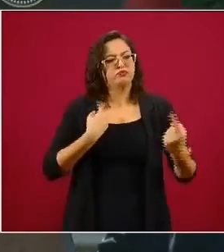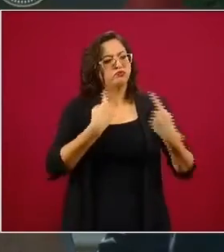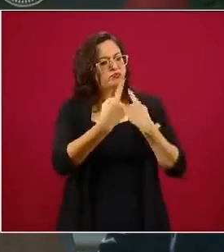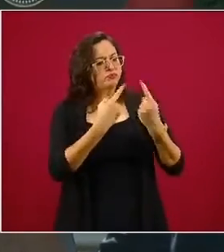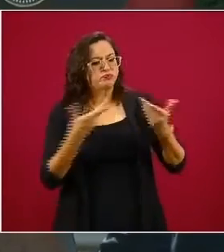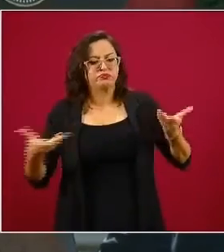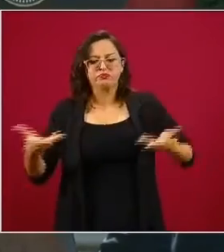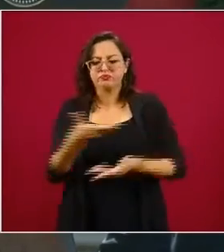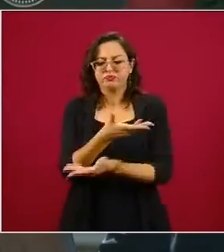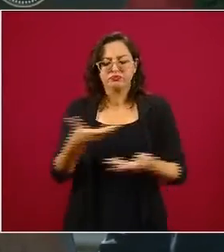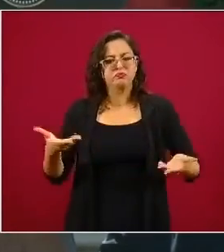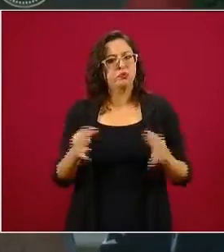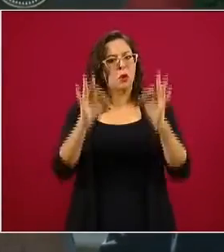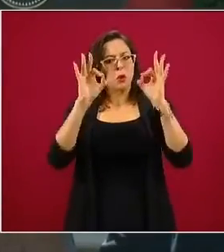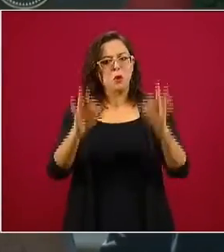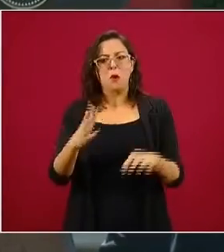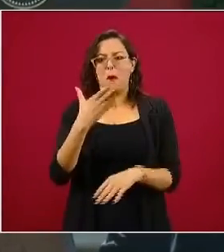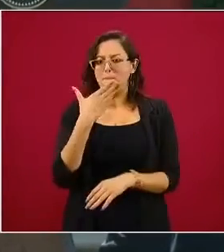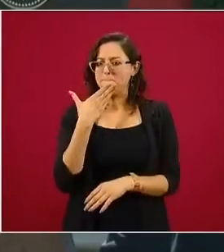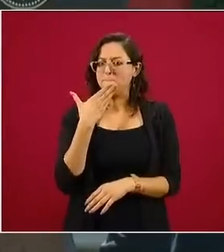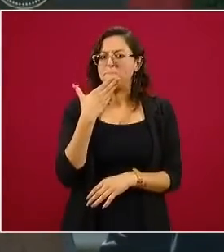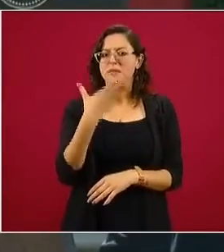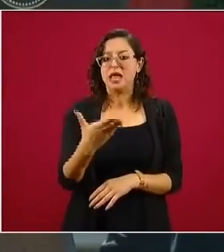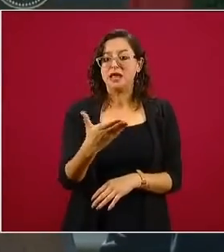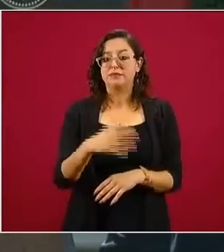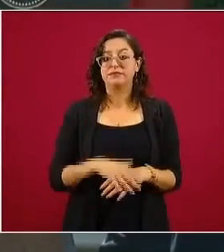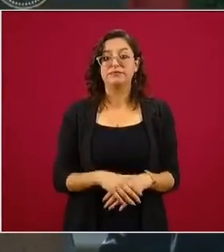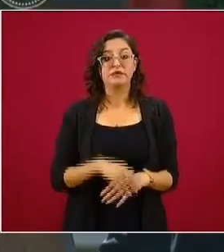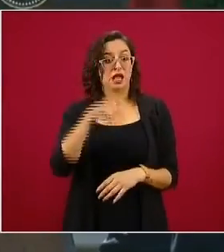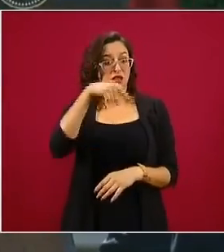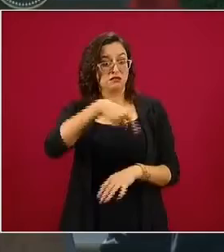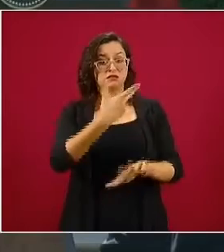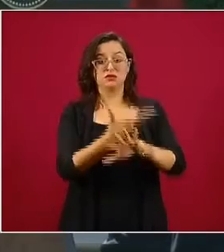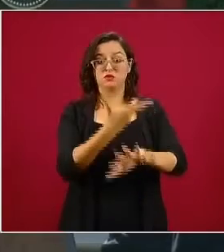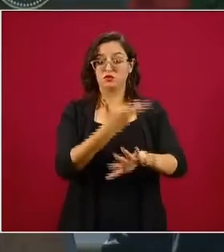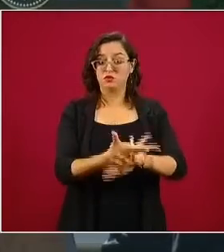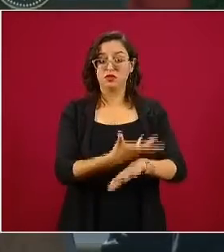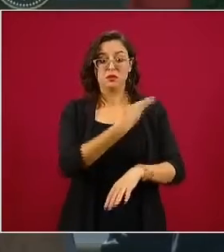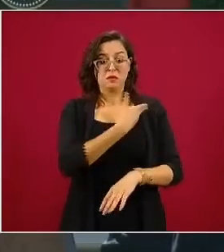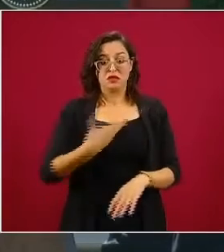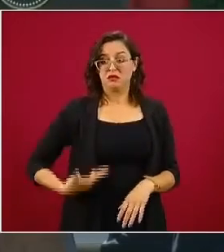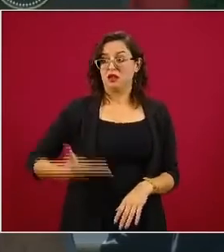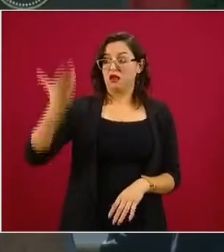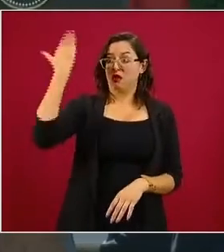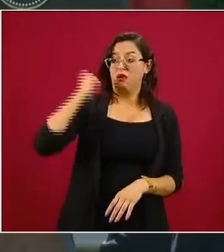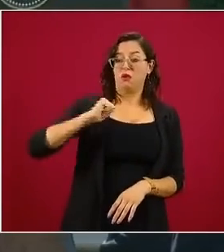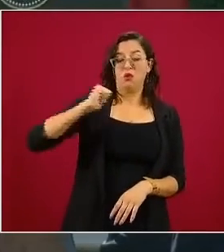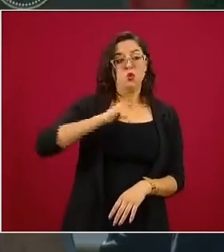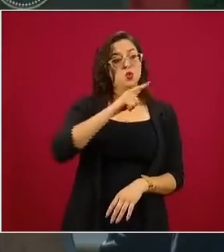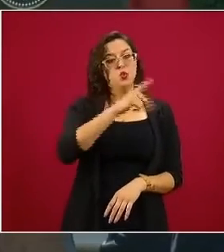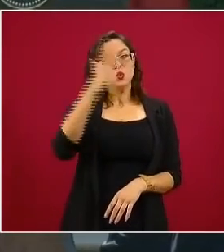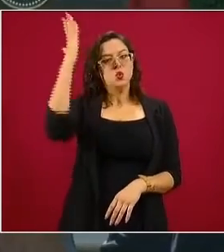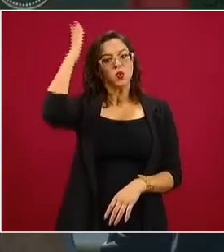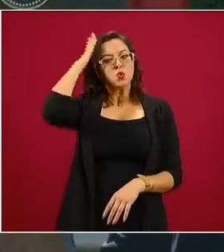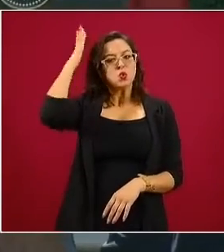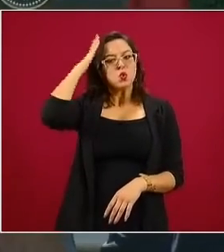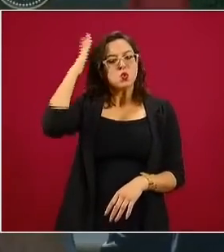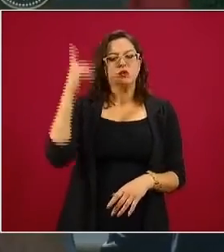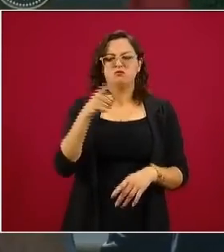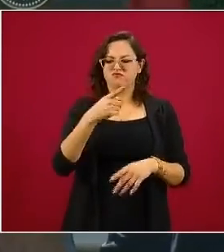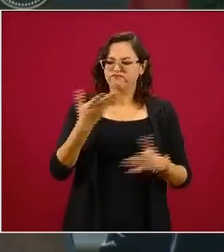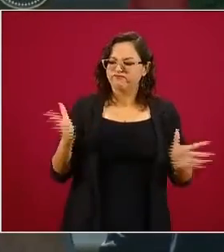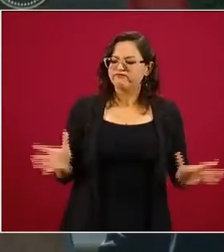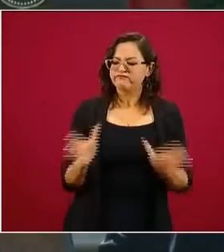Recordemos que este gran líder histórico estadounidense, el impulsor de la abolición